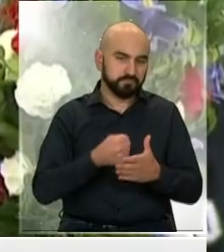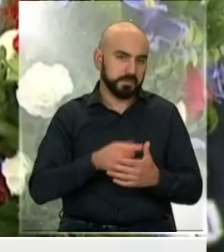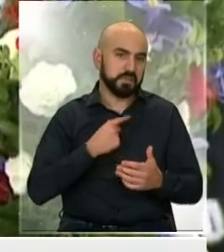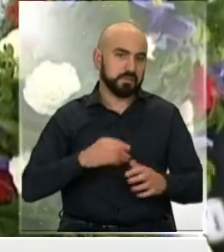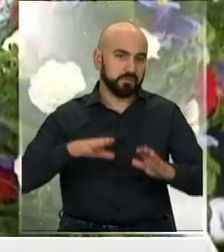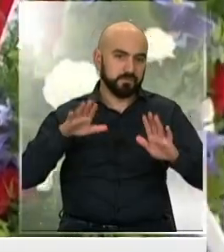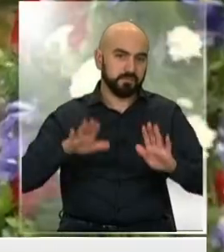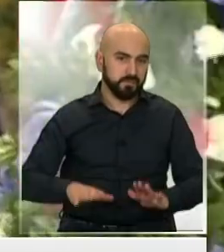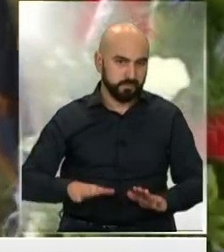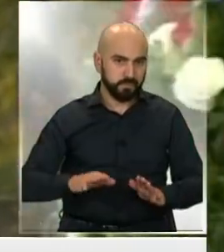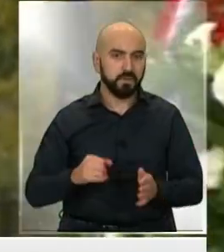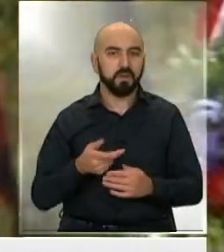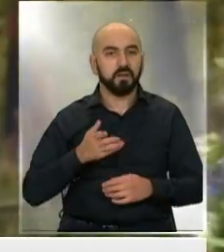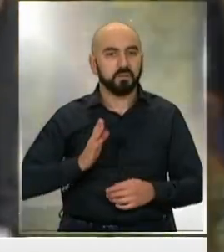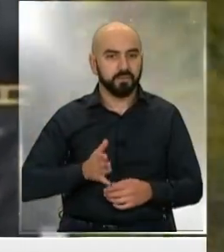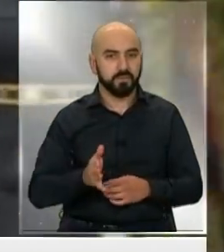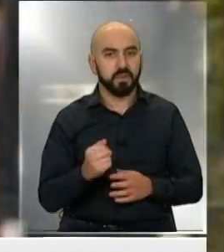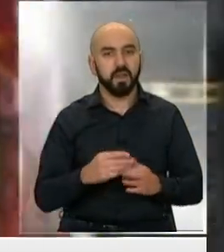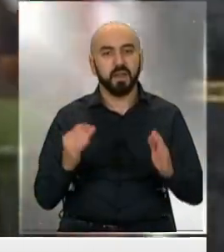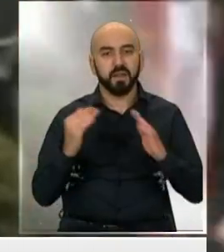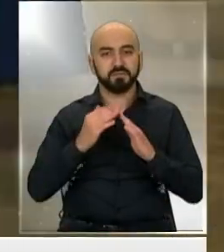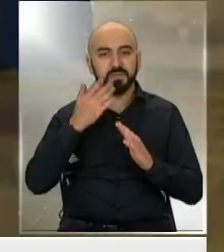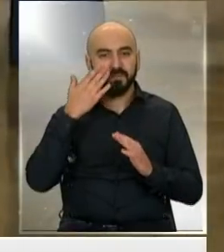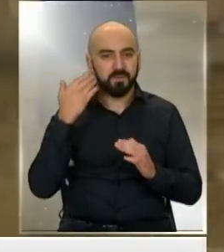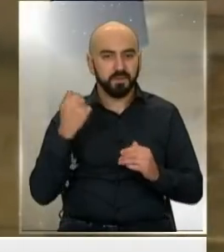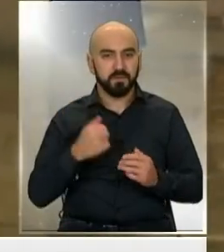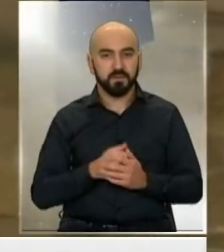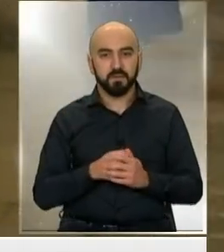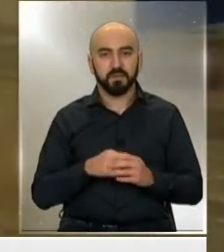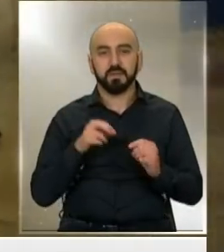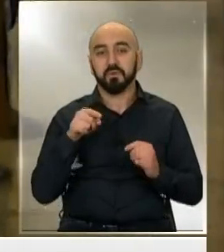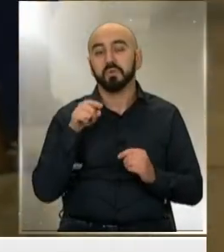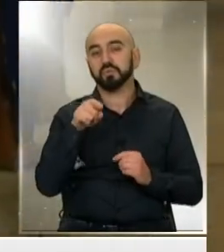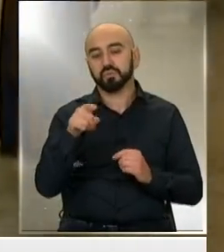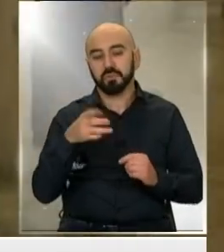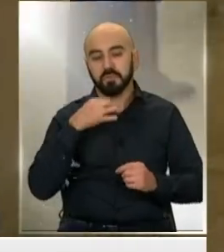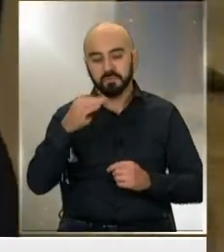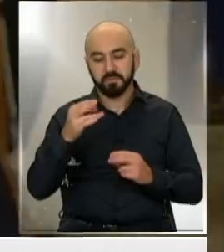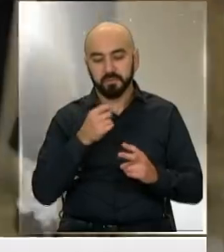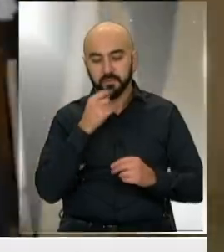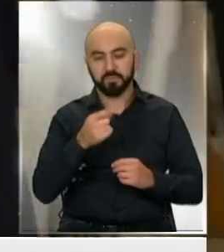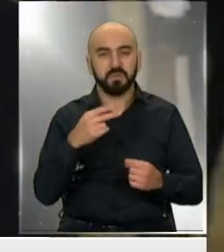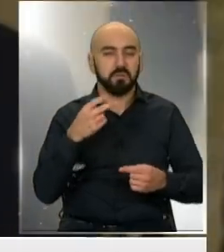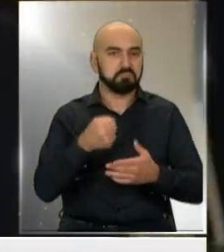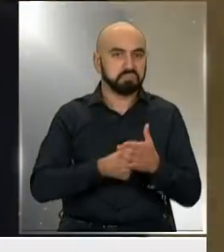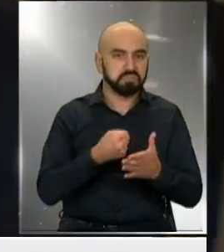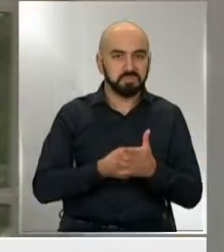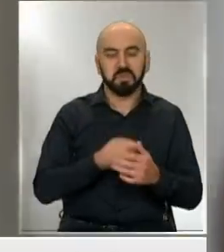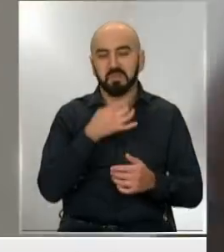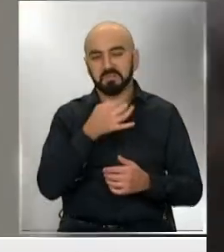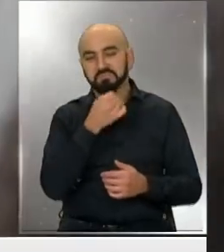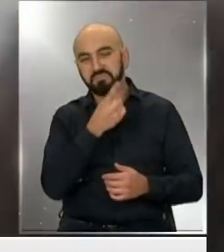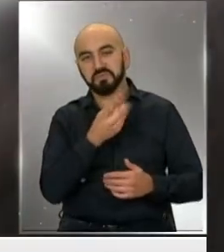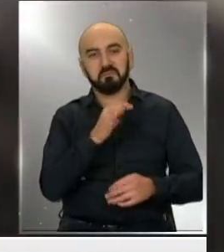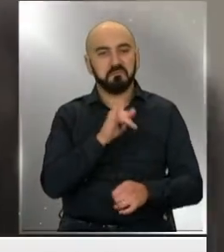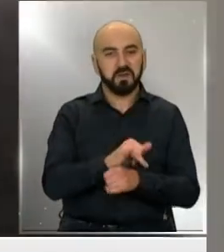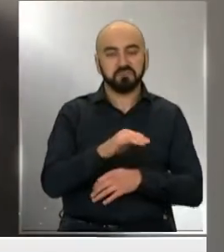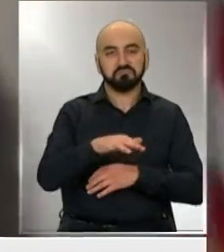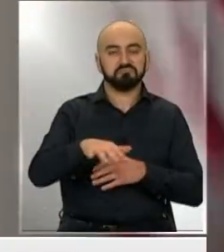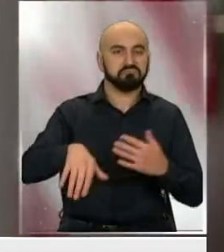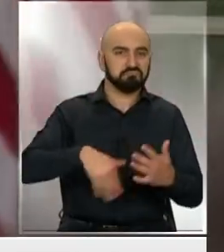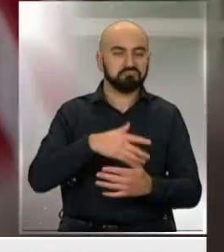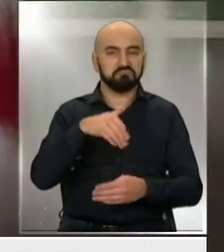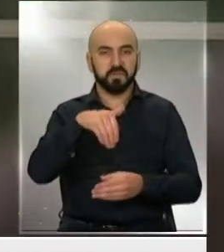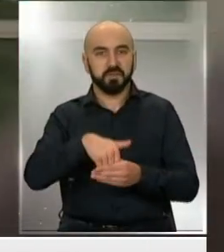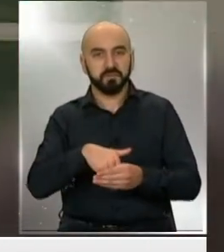la Casa Blanca, ya que ha sido hasta el momento infructuosa la batalla legal que ha dado a raíz de que él acuse de fraude estos comicios